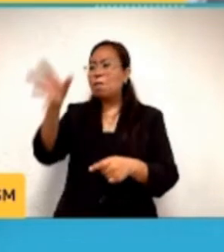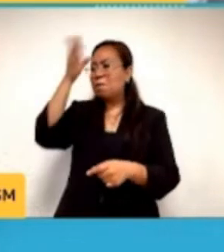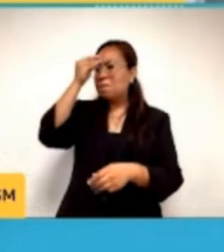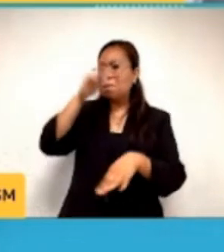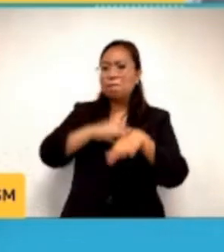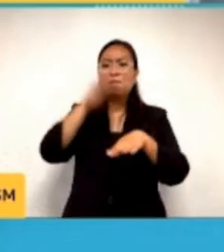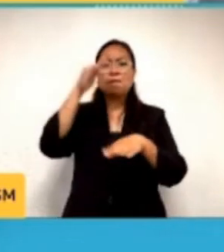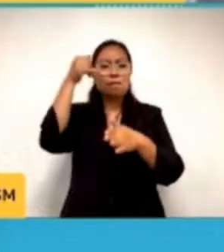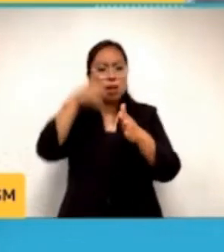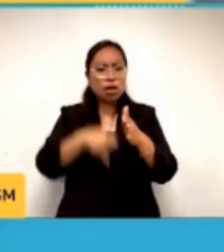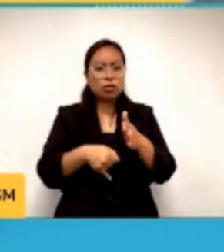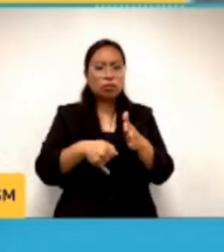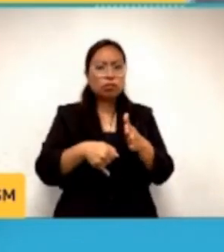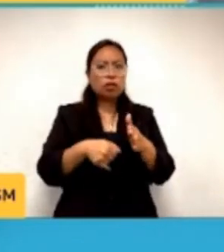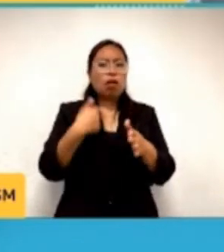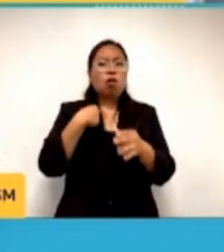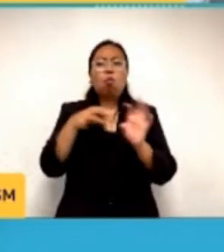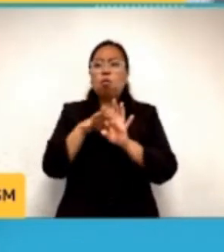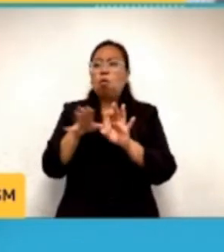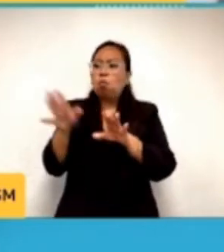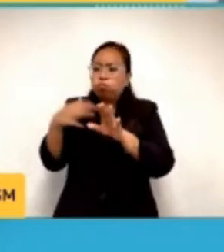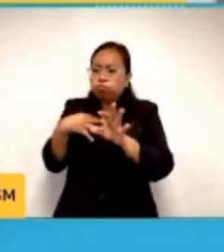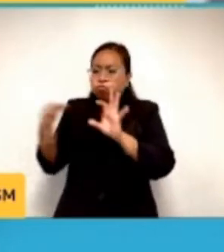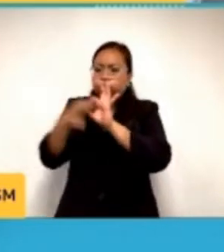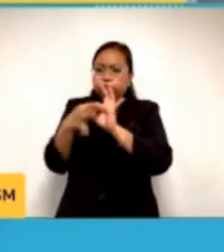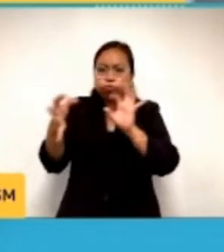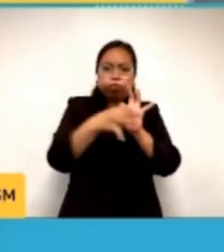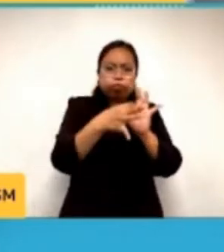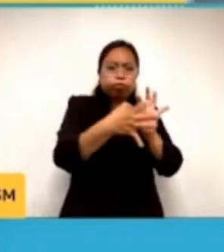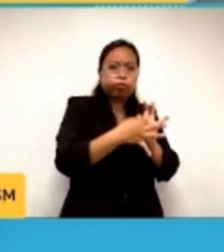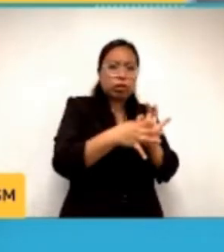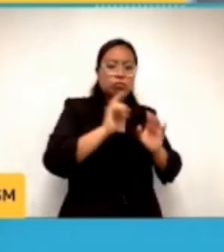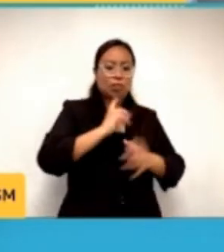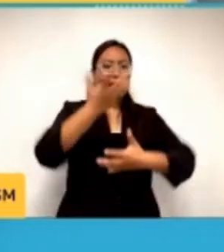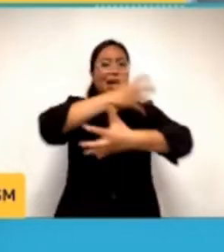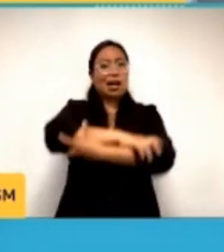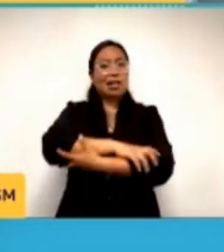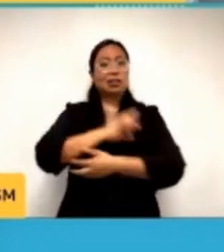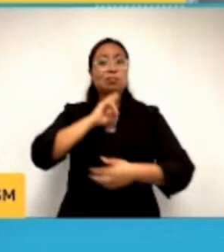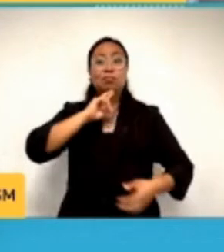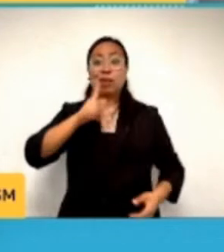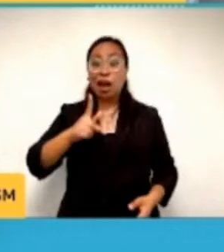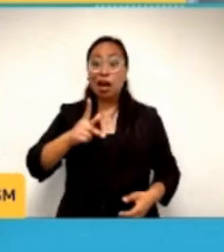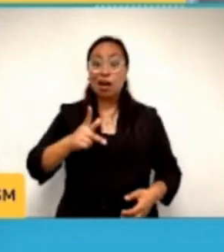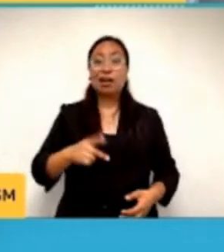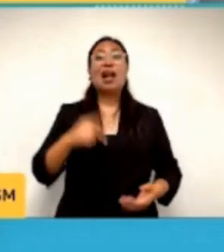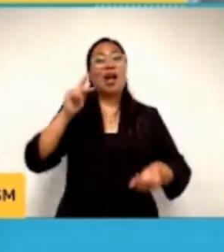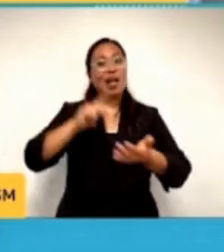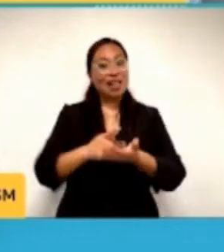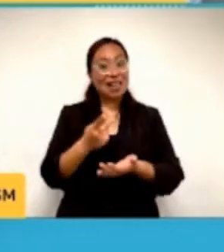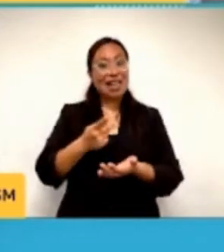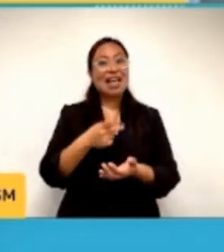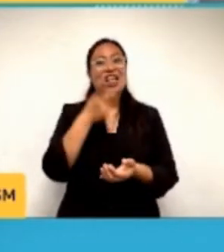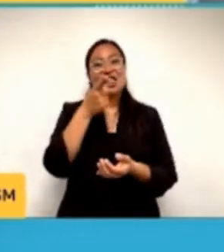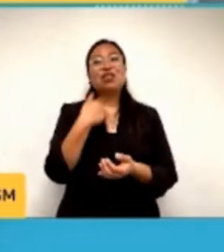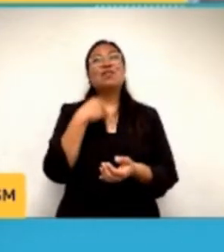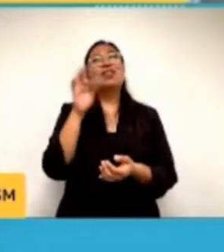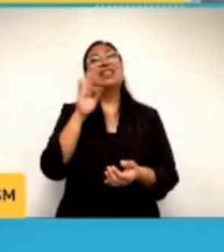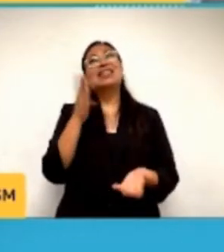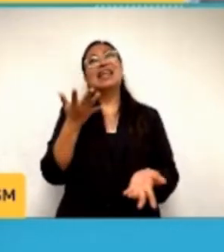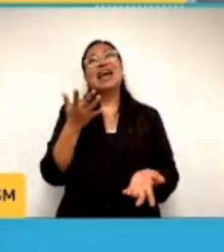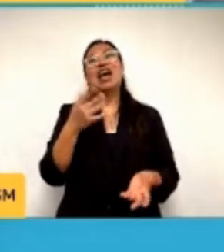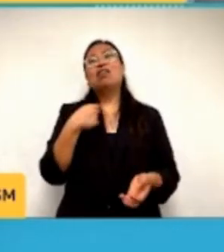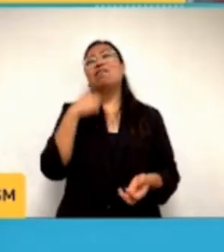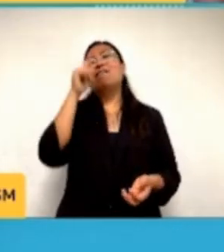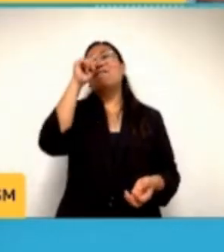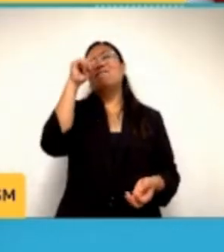más importante, ¿cómo puedes conectar con ellas o con ellos? Otra vez, a veces la excusa es tan fácil